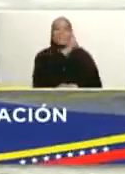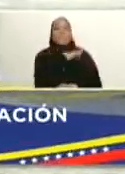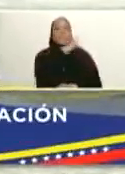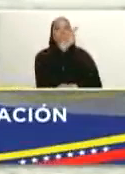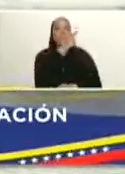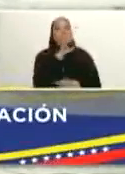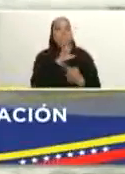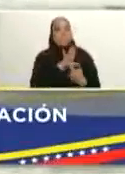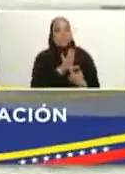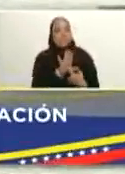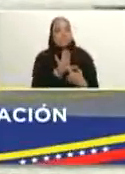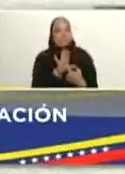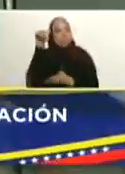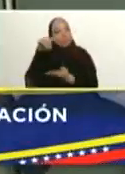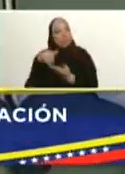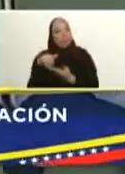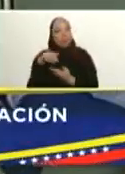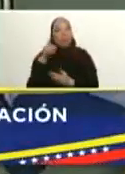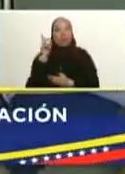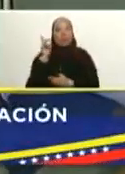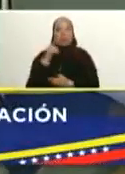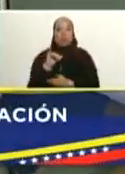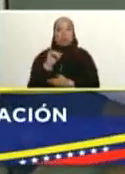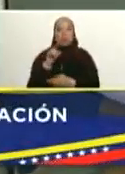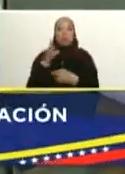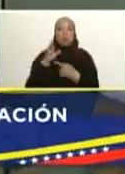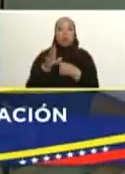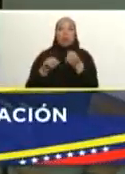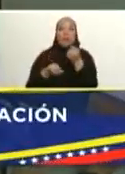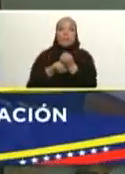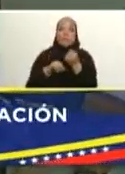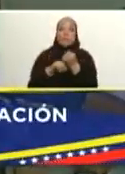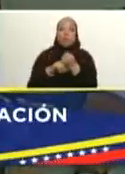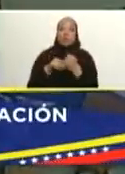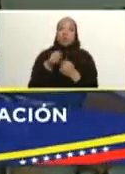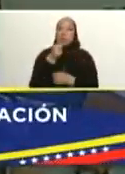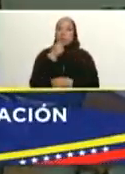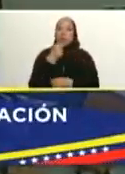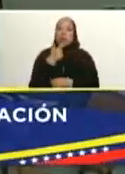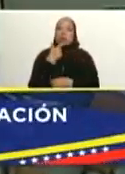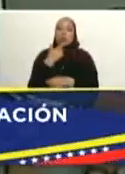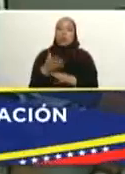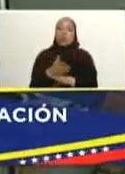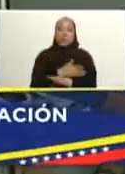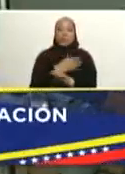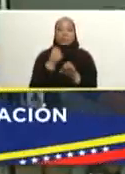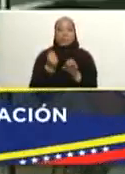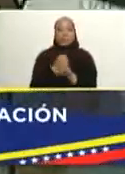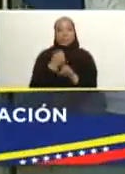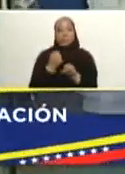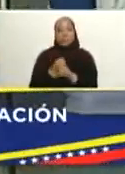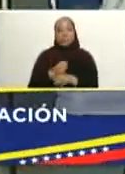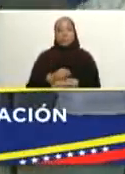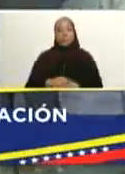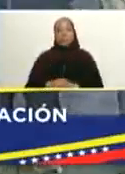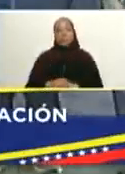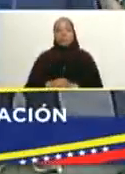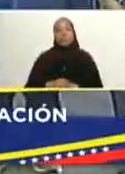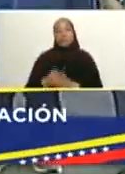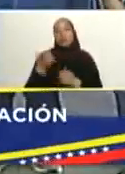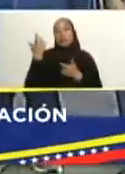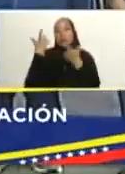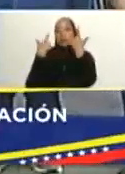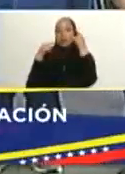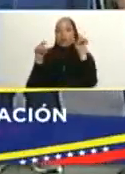división Carlos Aiste. Obviamente nos ha prestado un apoyo extraordinario en este trabajo con las Brincomiles. Chávez vive,